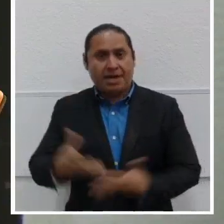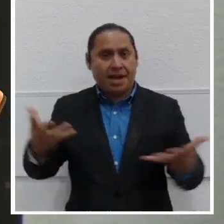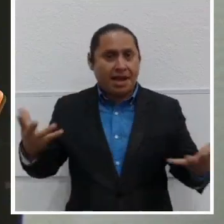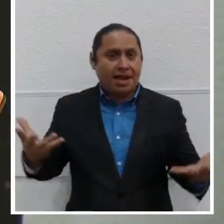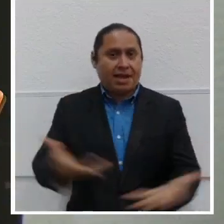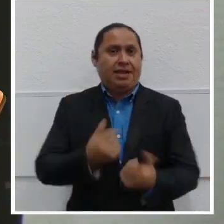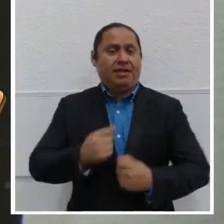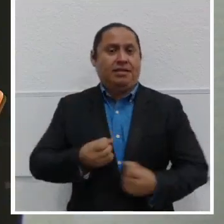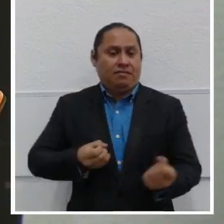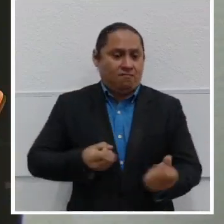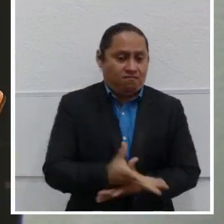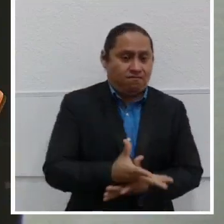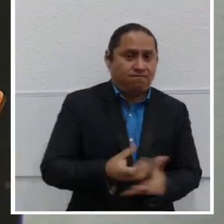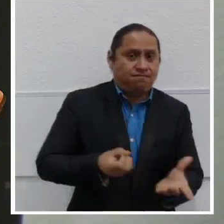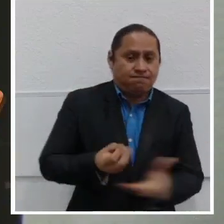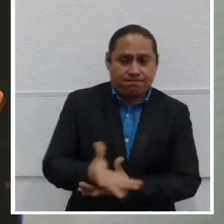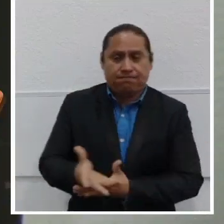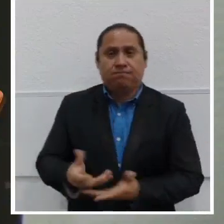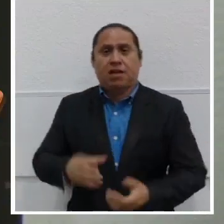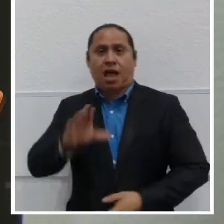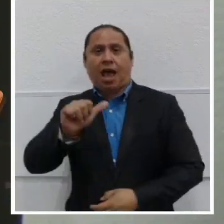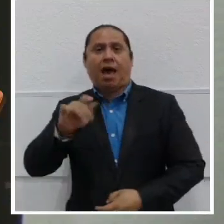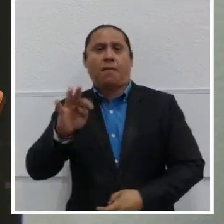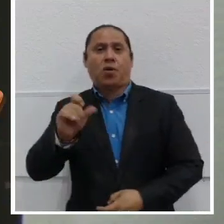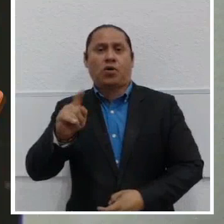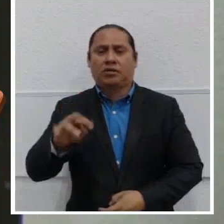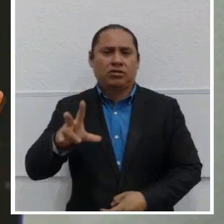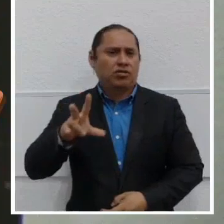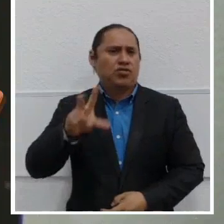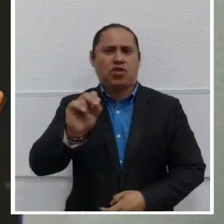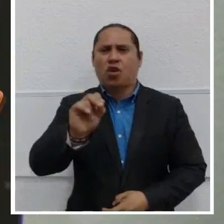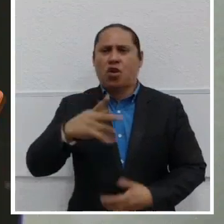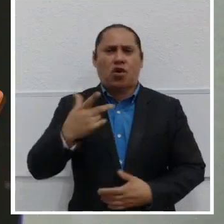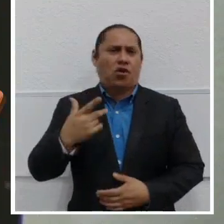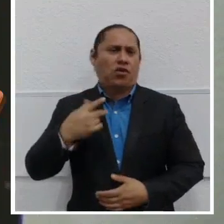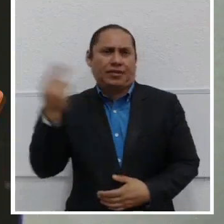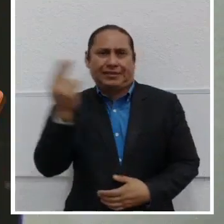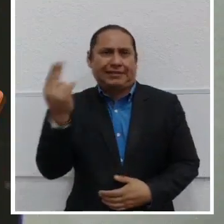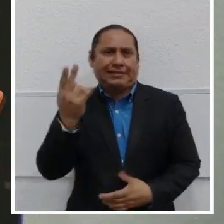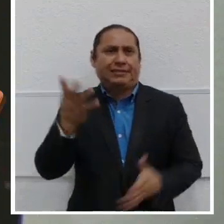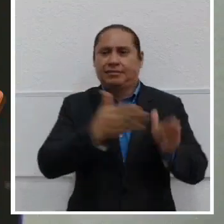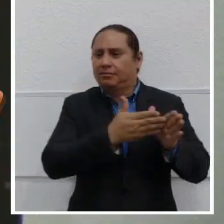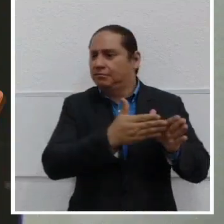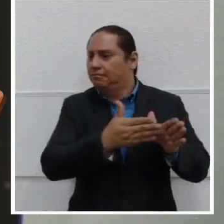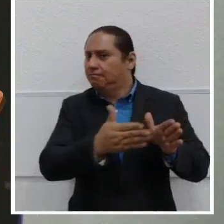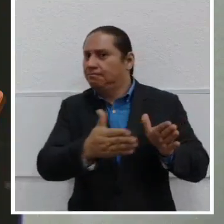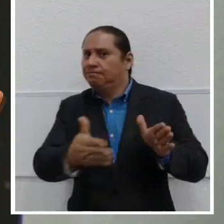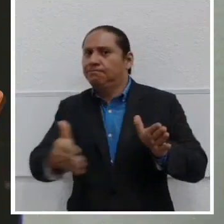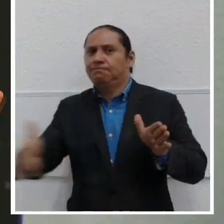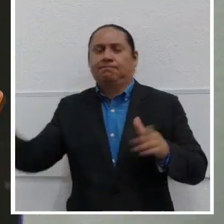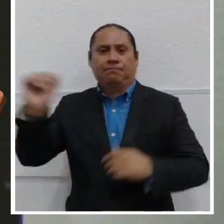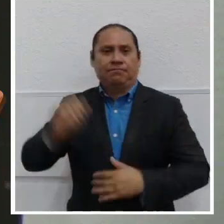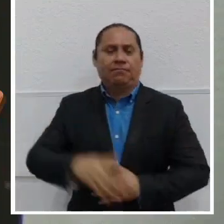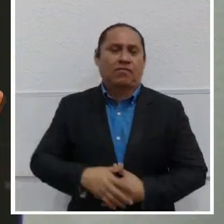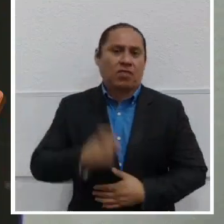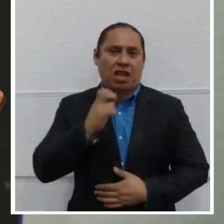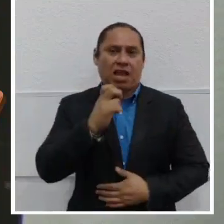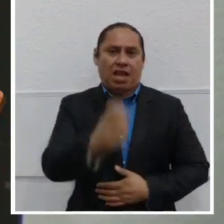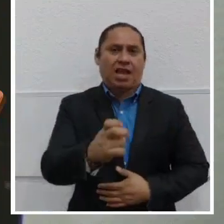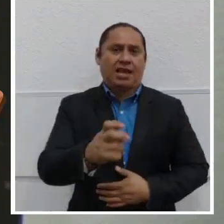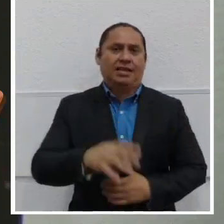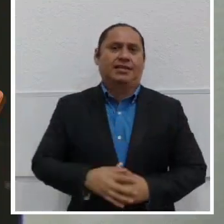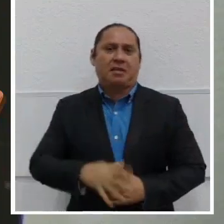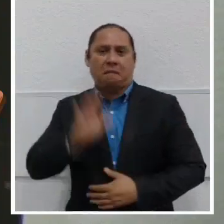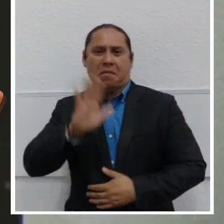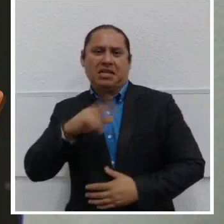al aborto no considero necesario aumentar temporalidad de este acto